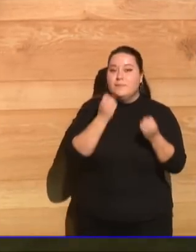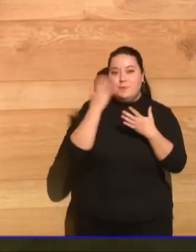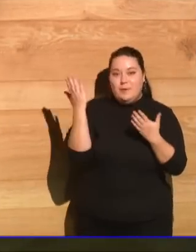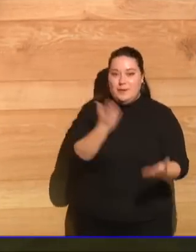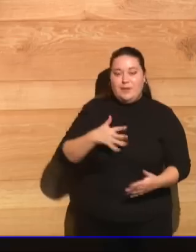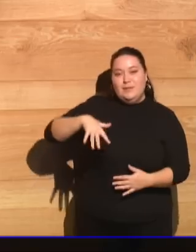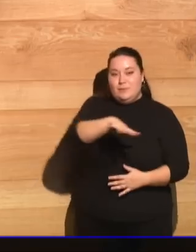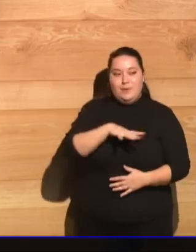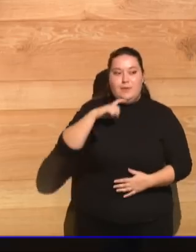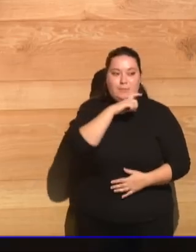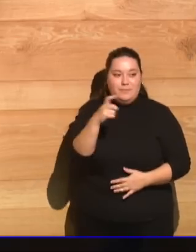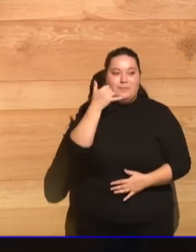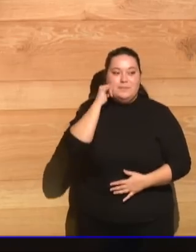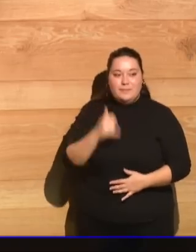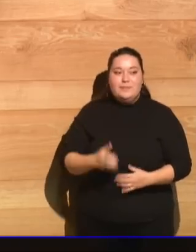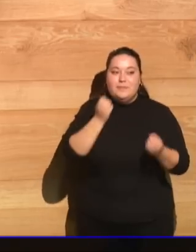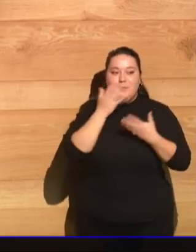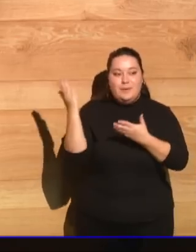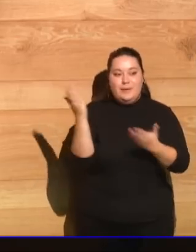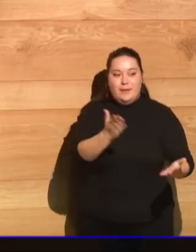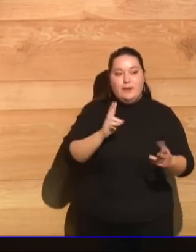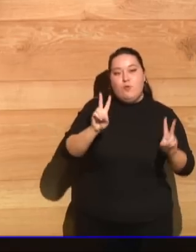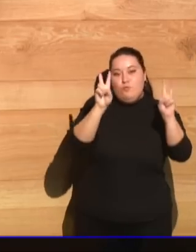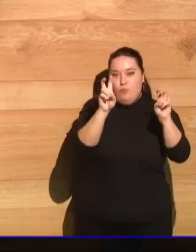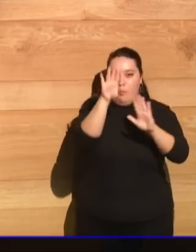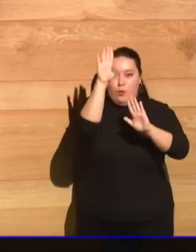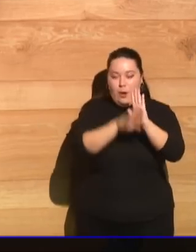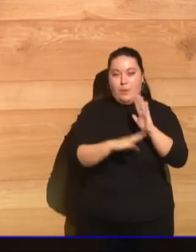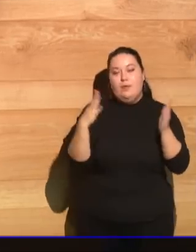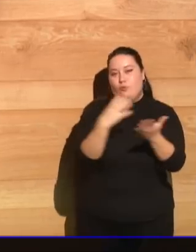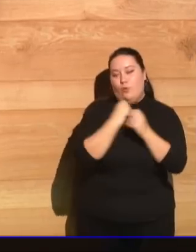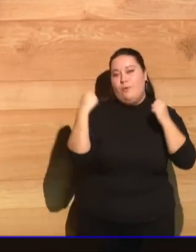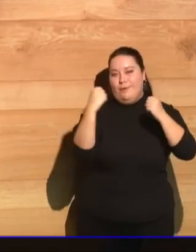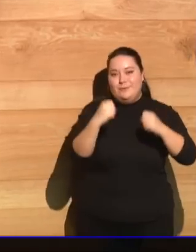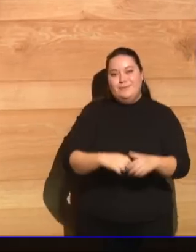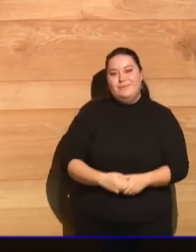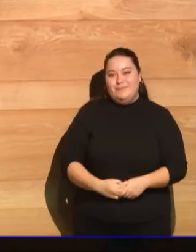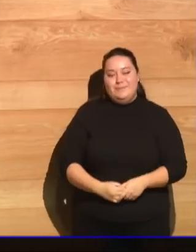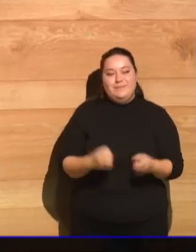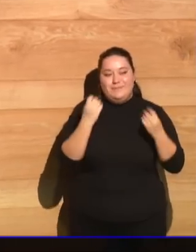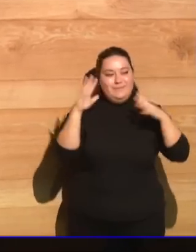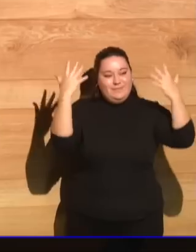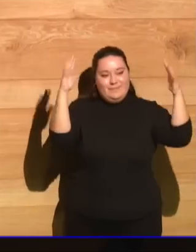Bienvenidos al espacio Fundación Telefónica. Bienvenidos al nuevo Todopoderoso.